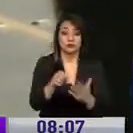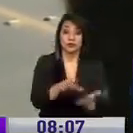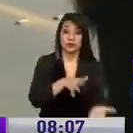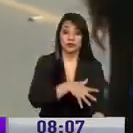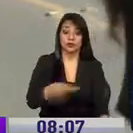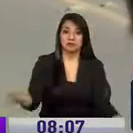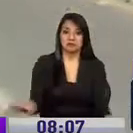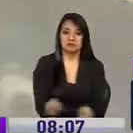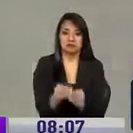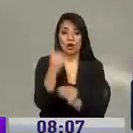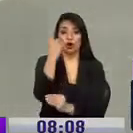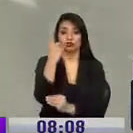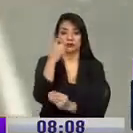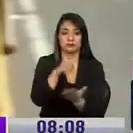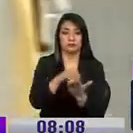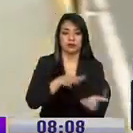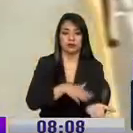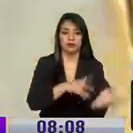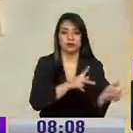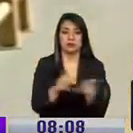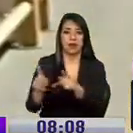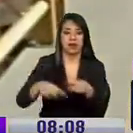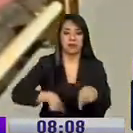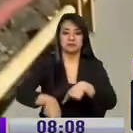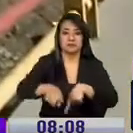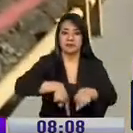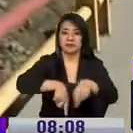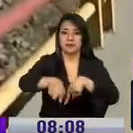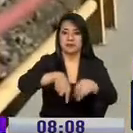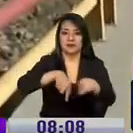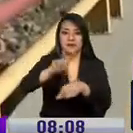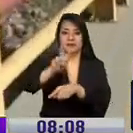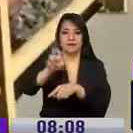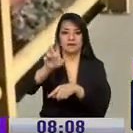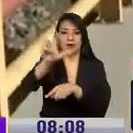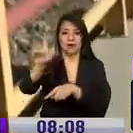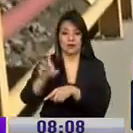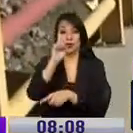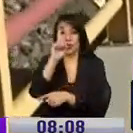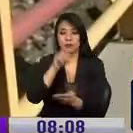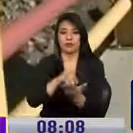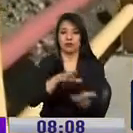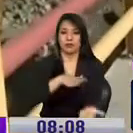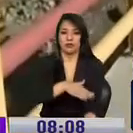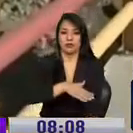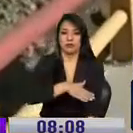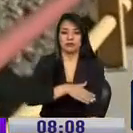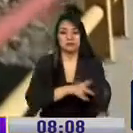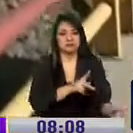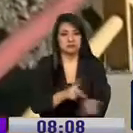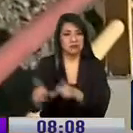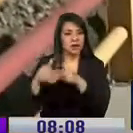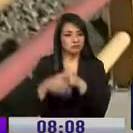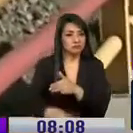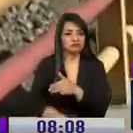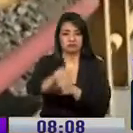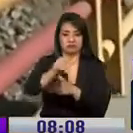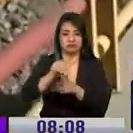complementan 11 de los varios proyectos del Plan Vial Valle de los Chillos. Este es uno más de los que se pretende realizar